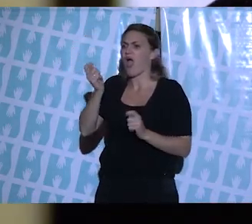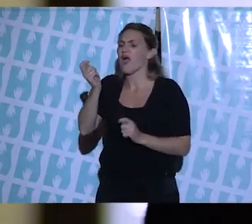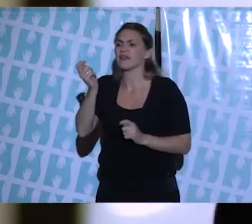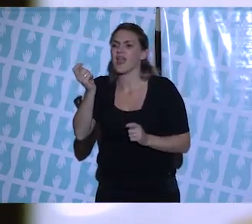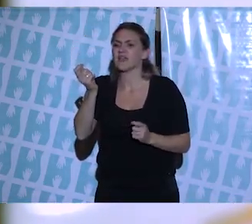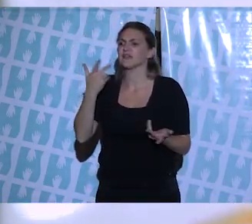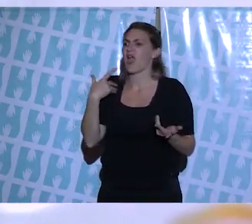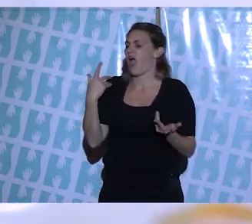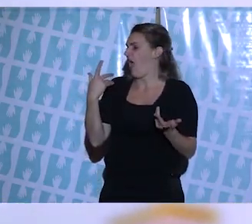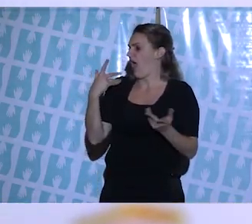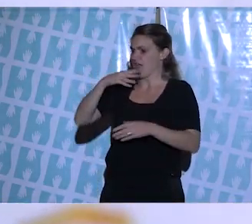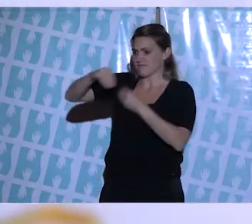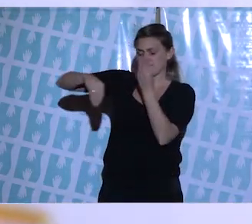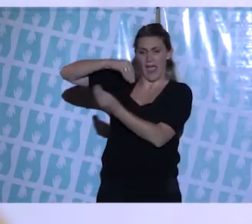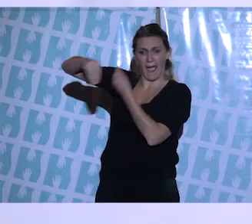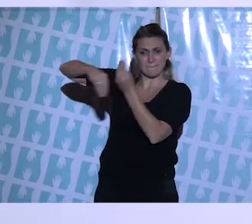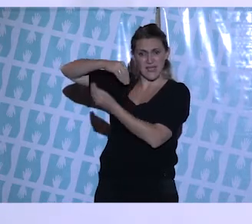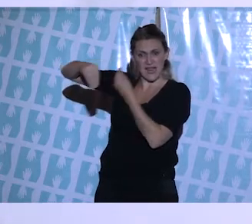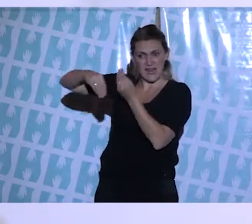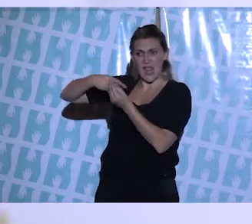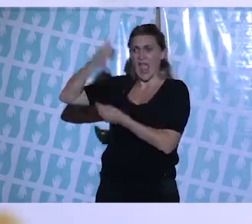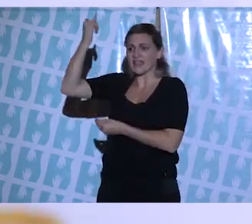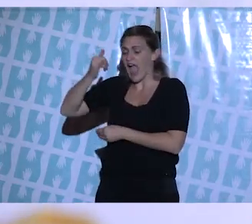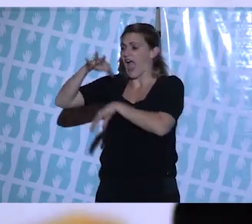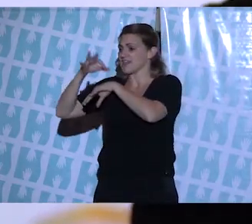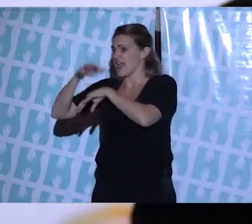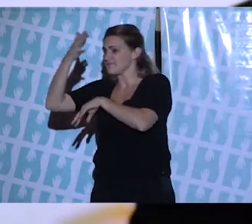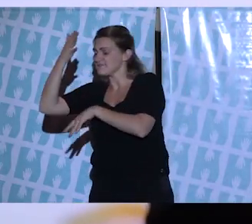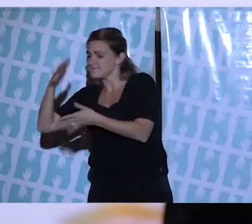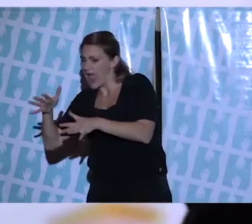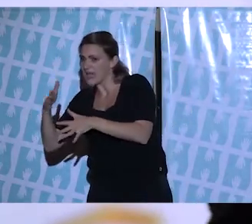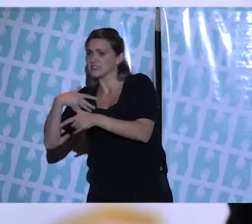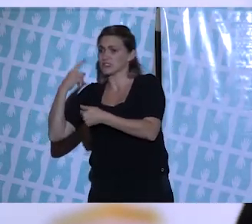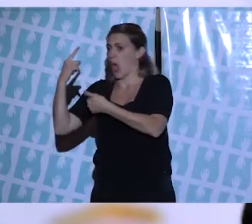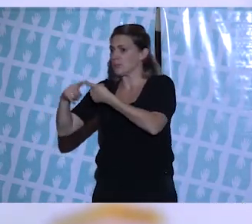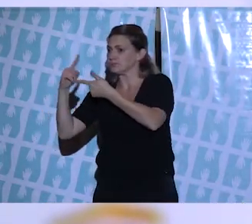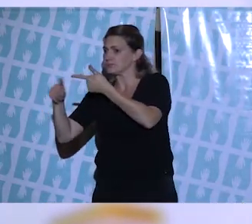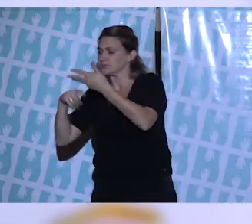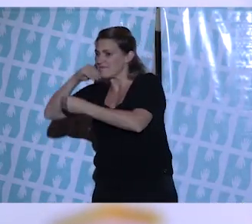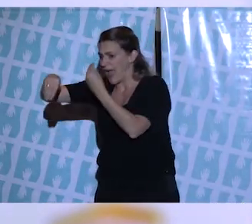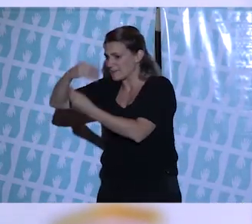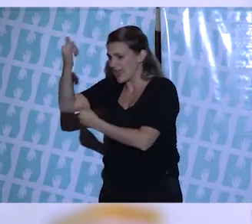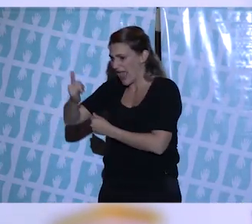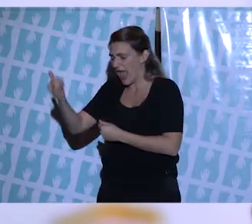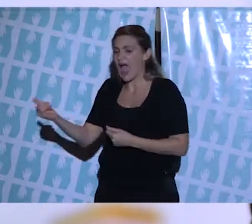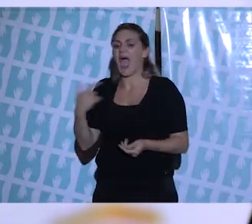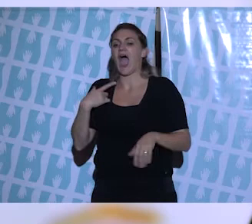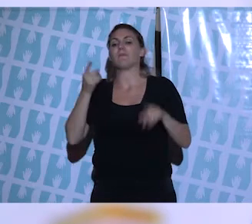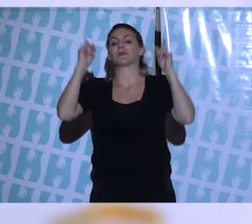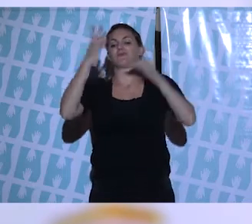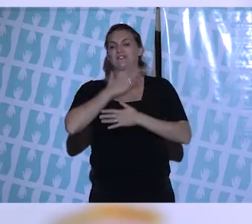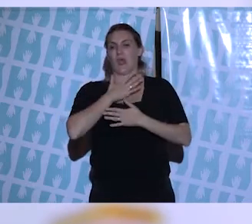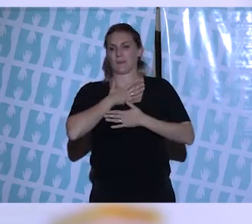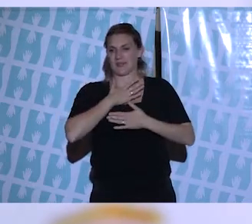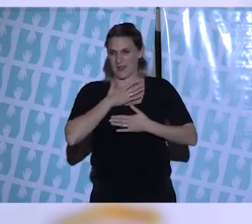forma hereditaria de enfermedad de Parkinson fue quien fuera mi maestro en Parkinson, el profesor Roger Duboissin, y a